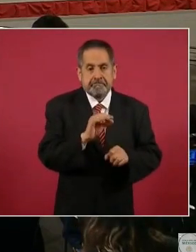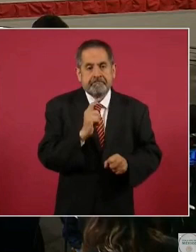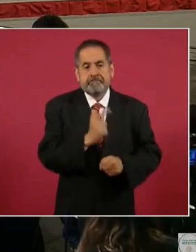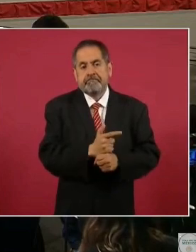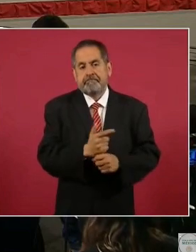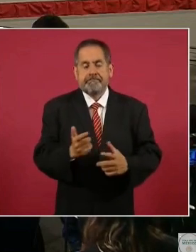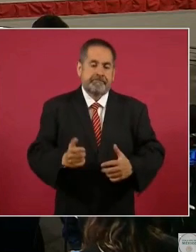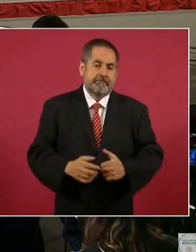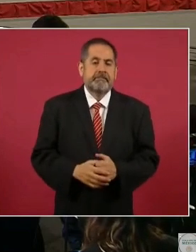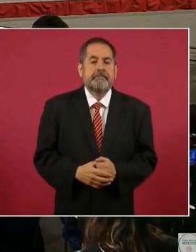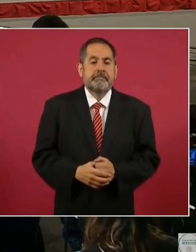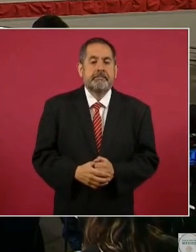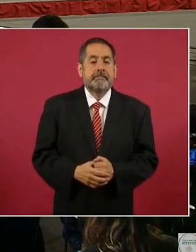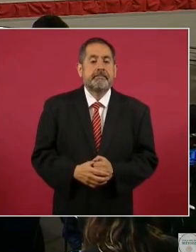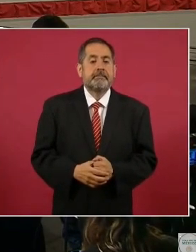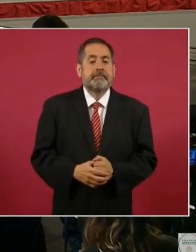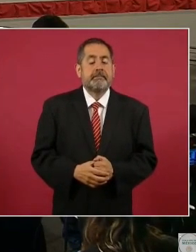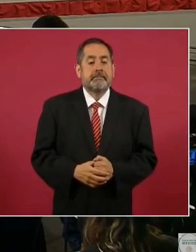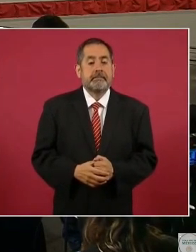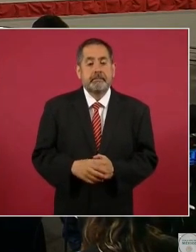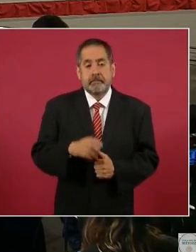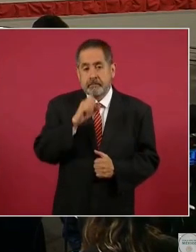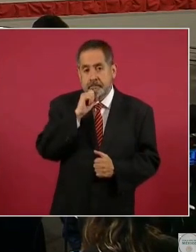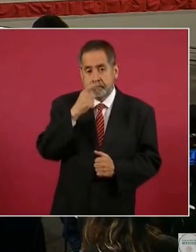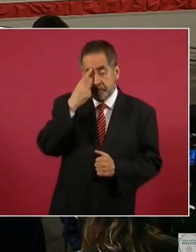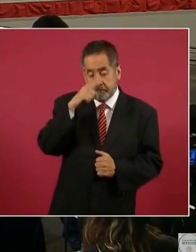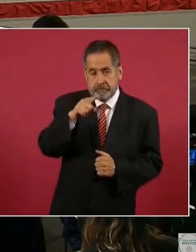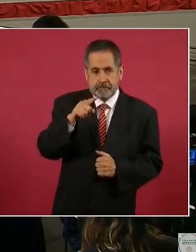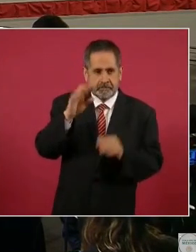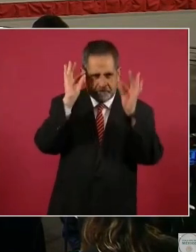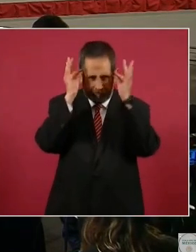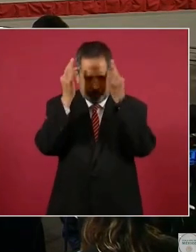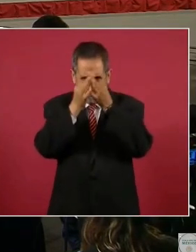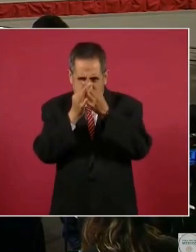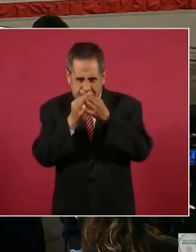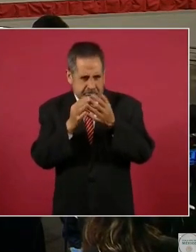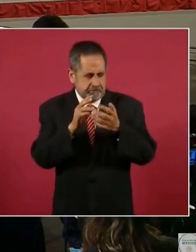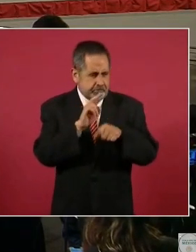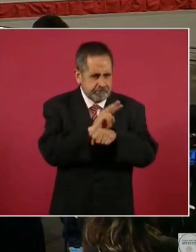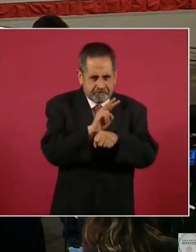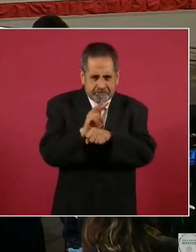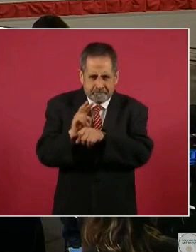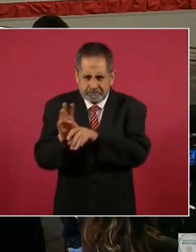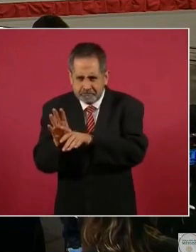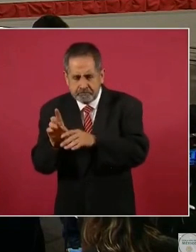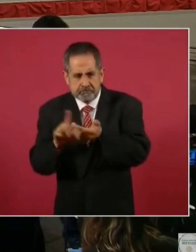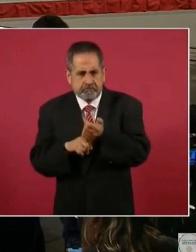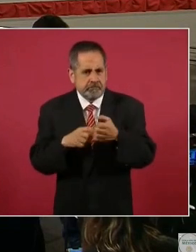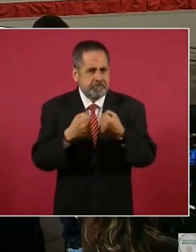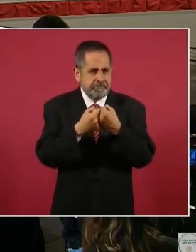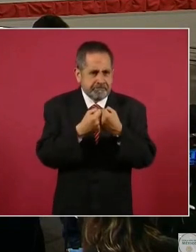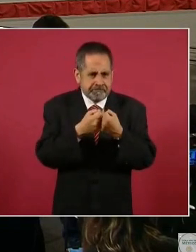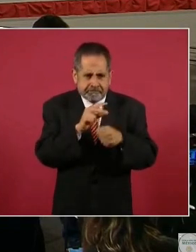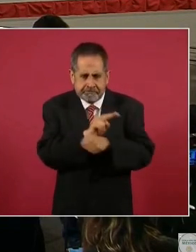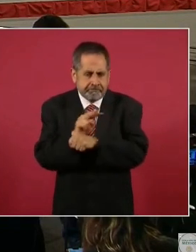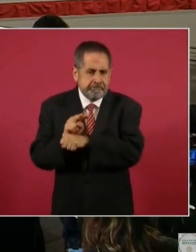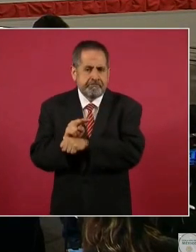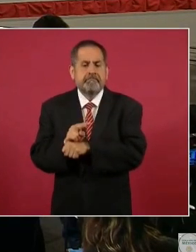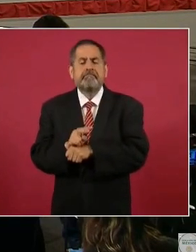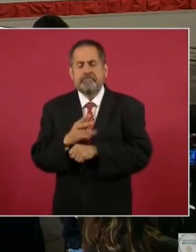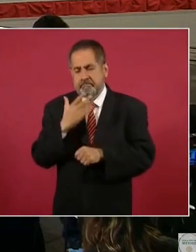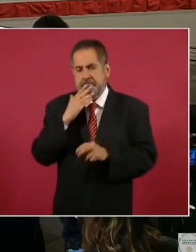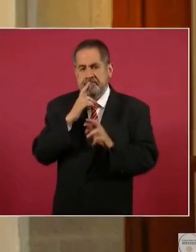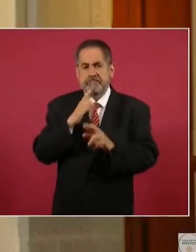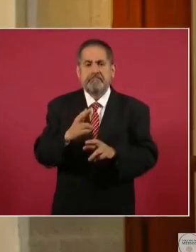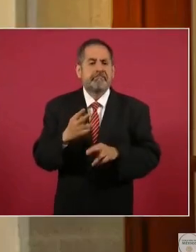en lo que es el fortalecimiento de las aduanas también tenemos resultados de que se dieron en